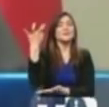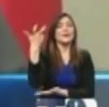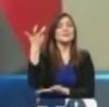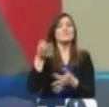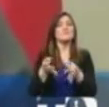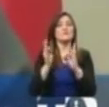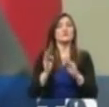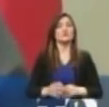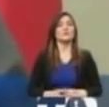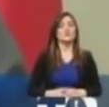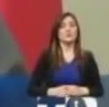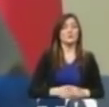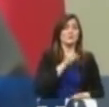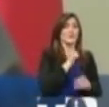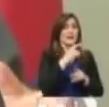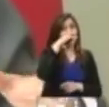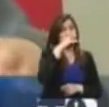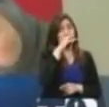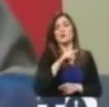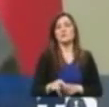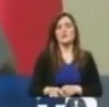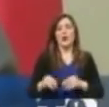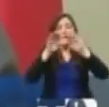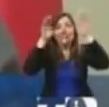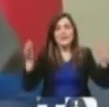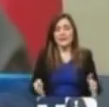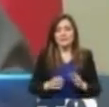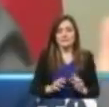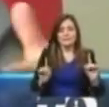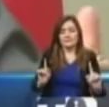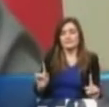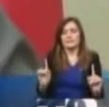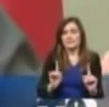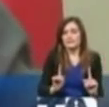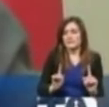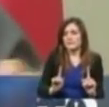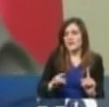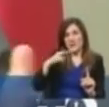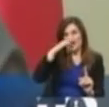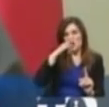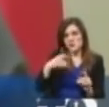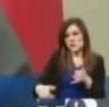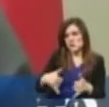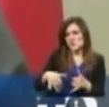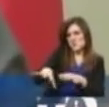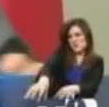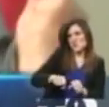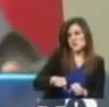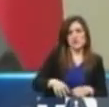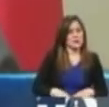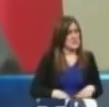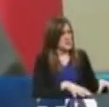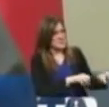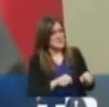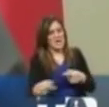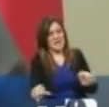febrero. El niño pues había agredido a la niña como tal, como estaban debajo de la mesa y cerca de las paredes, pues la agresión pues del niño por la